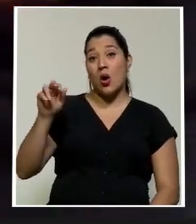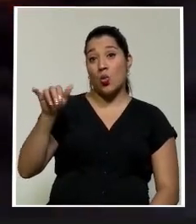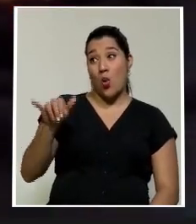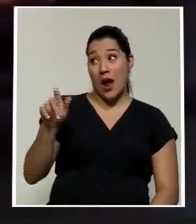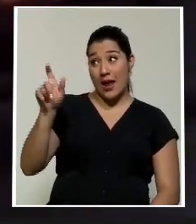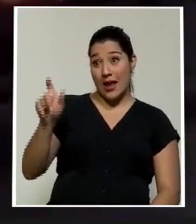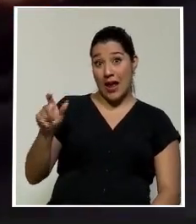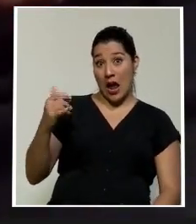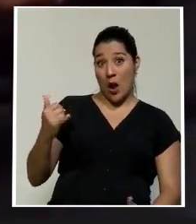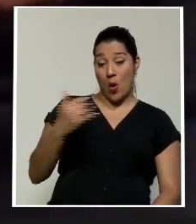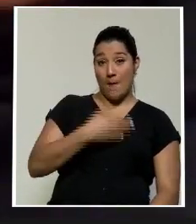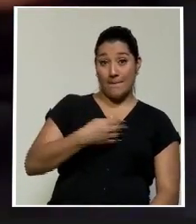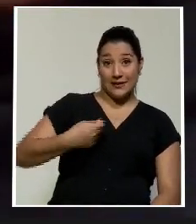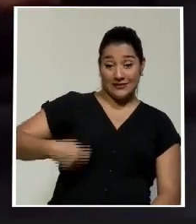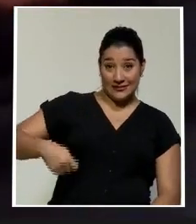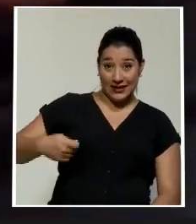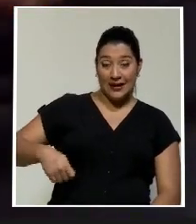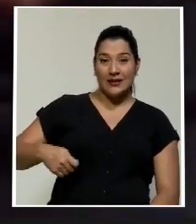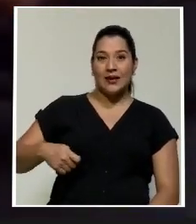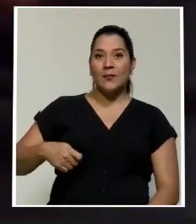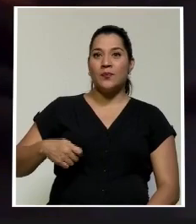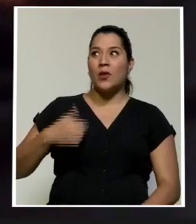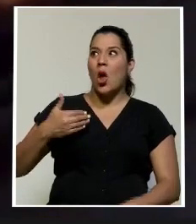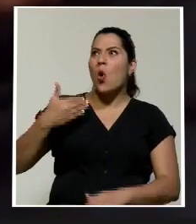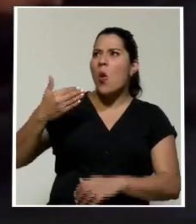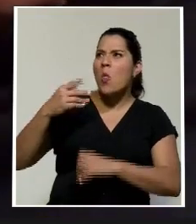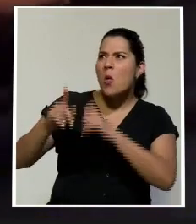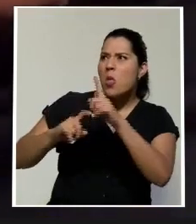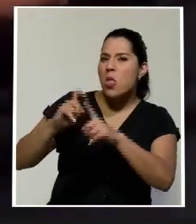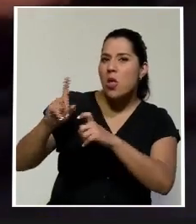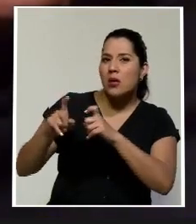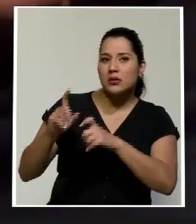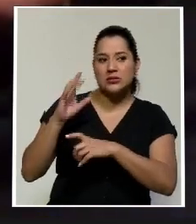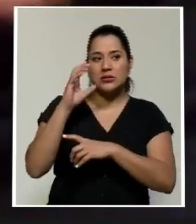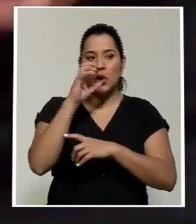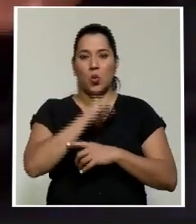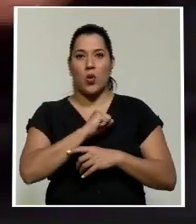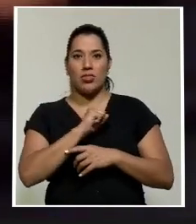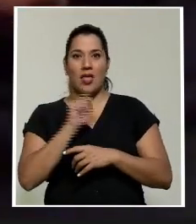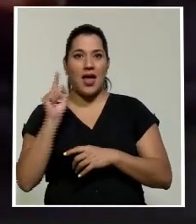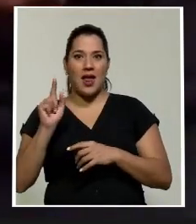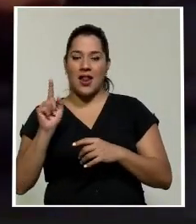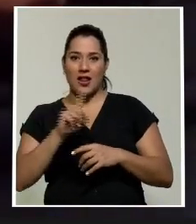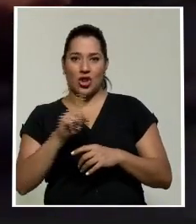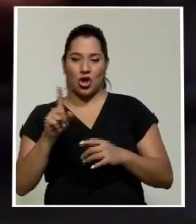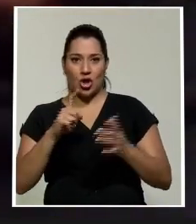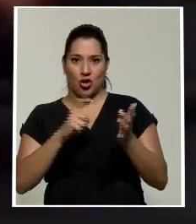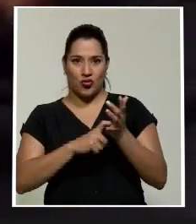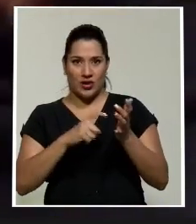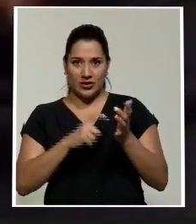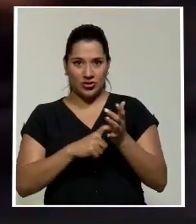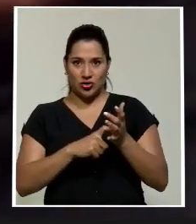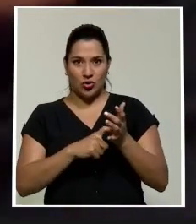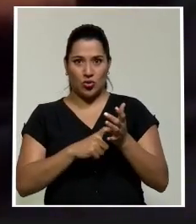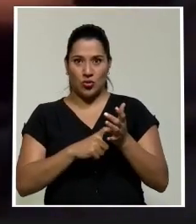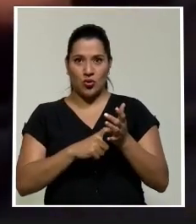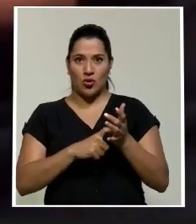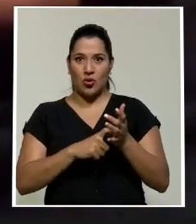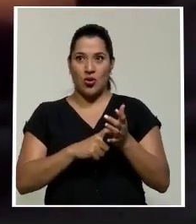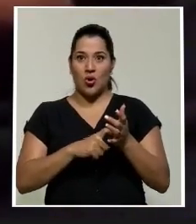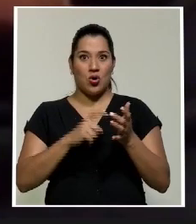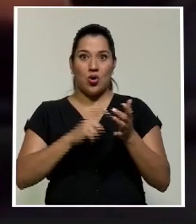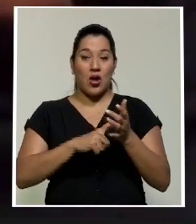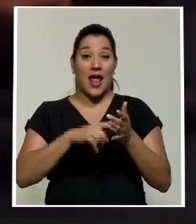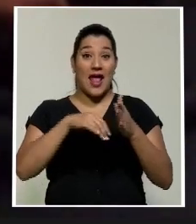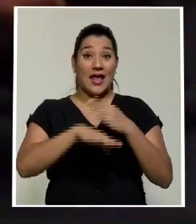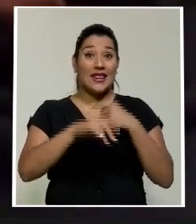pidió, cuando los periodistas le hablaron de la offshore, él se dio cuenta que no la había registrado en su declaración pública